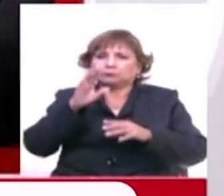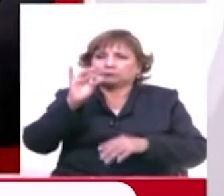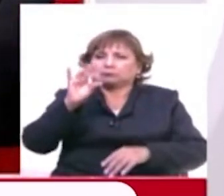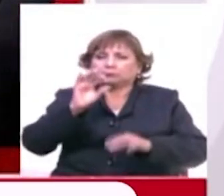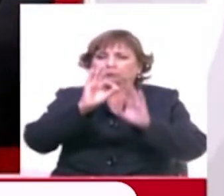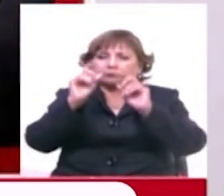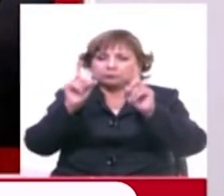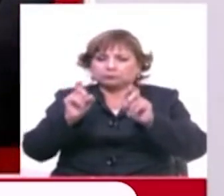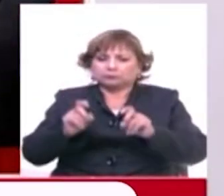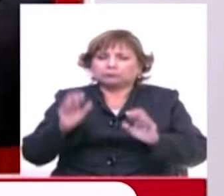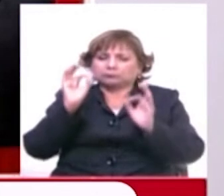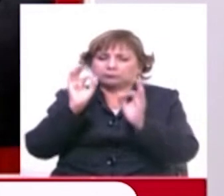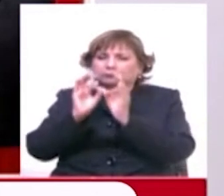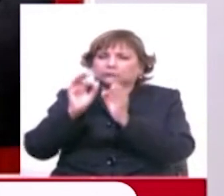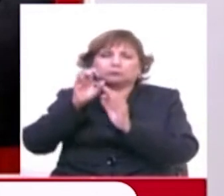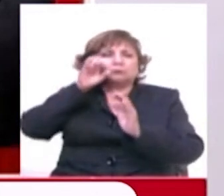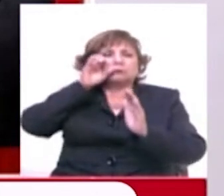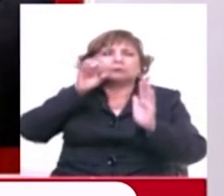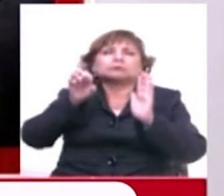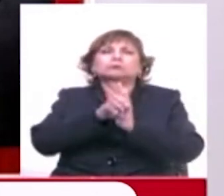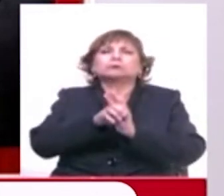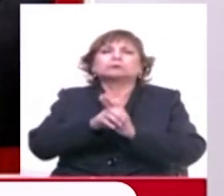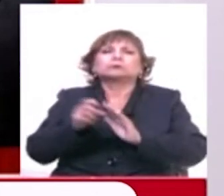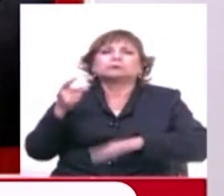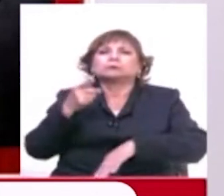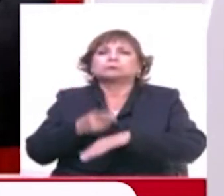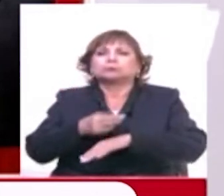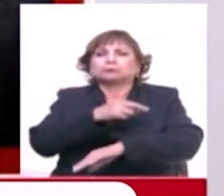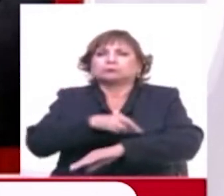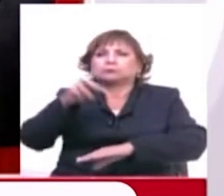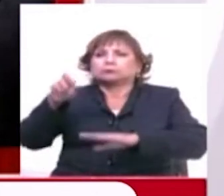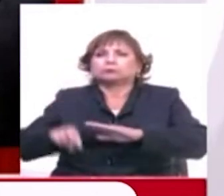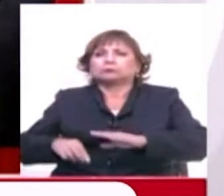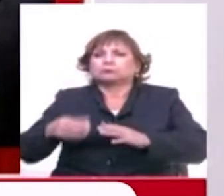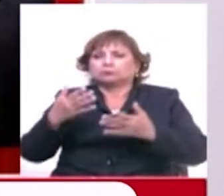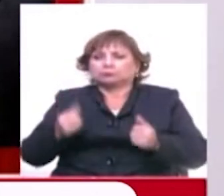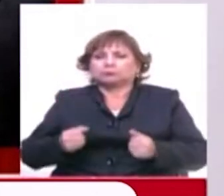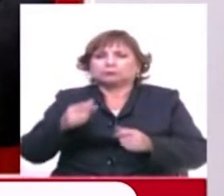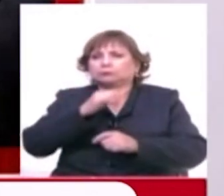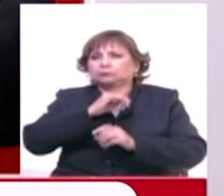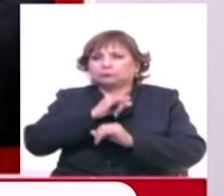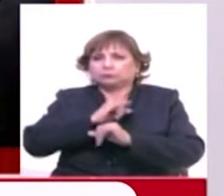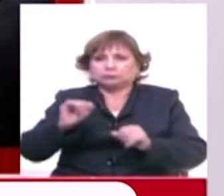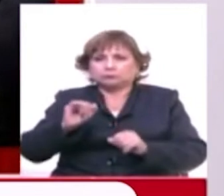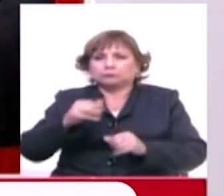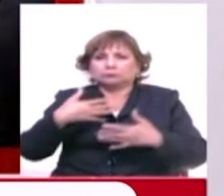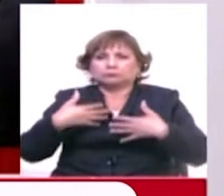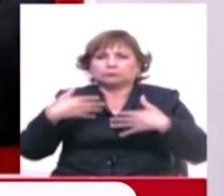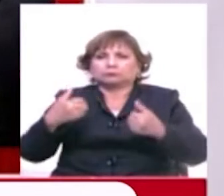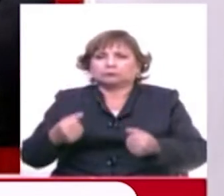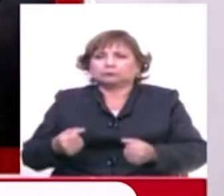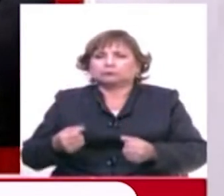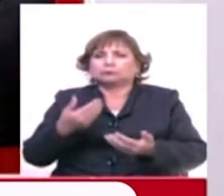Justicia, Ildefonso Narro. Un tema particular es de que, en tanto se iba a votar la interpelación contra el ministro